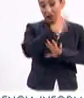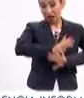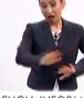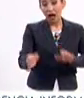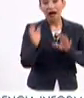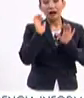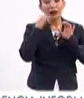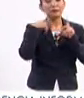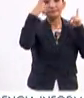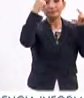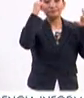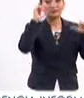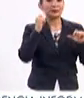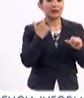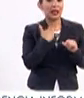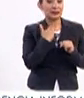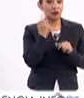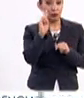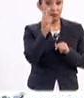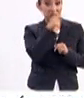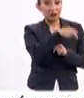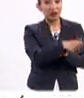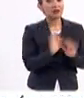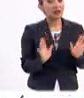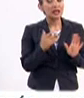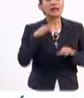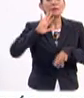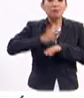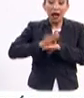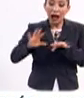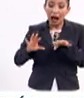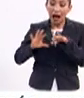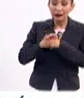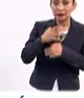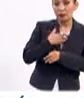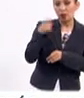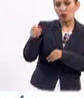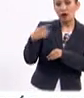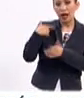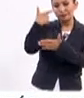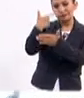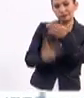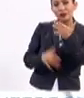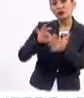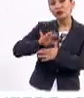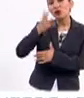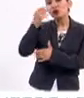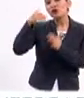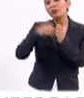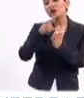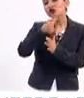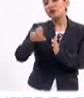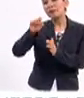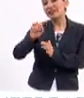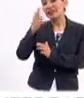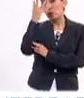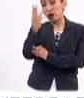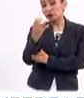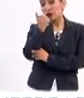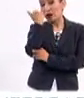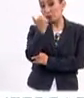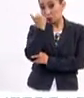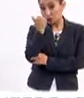ya egresados y titulados de la universidad. Adicionalmente, hoy contamos con una matrícula de